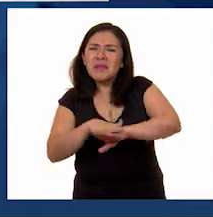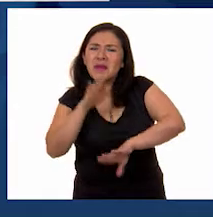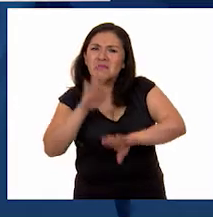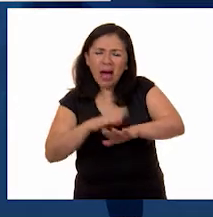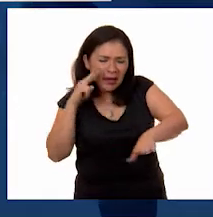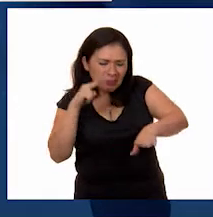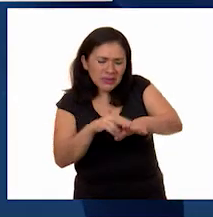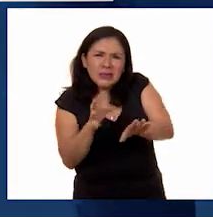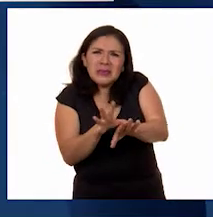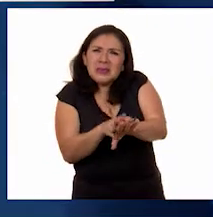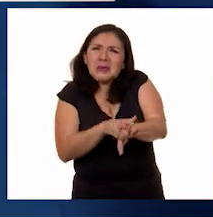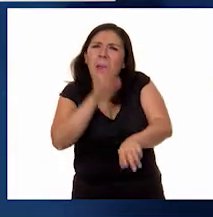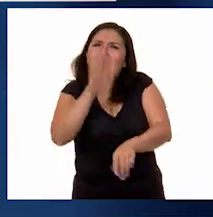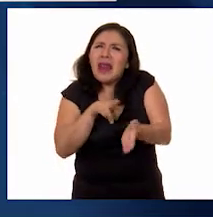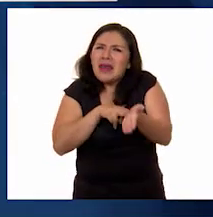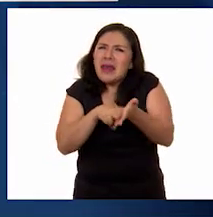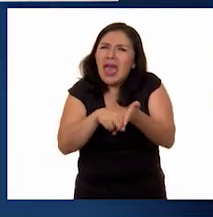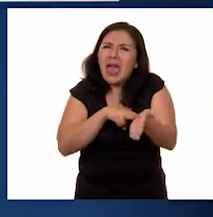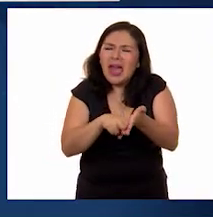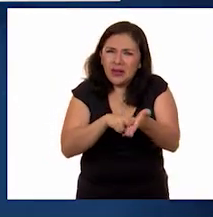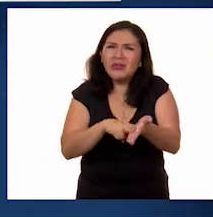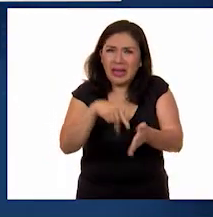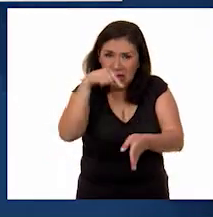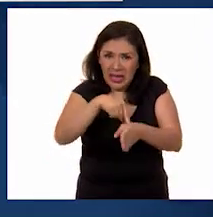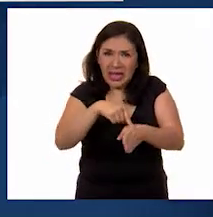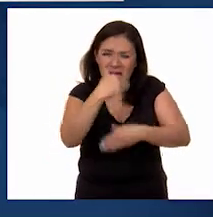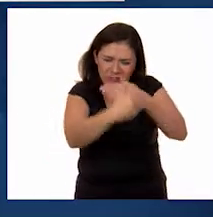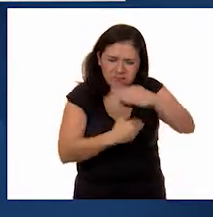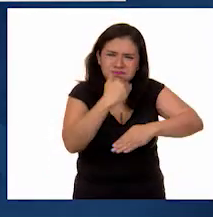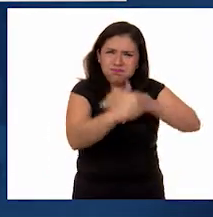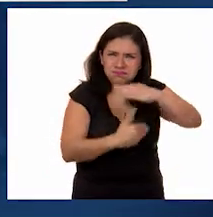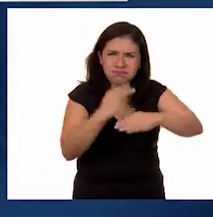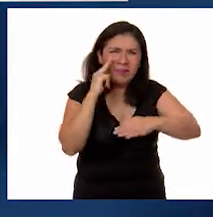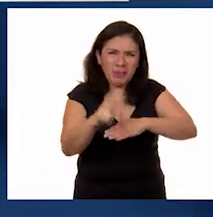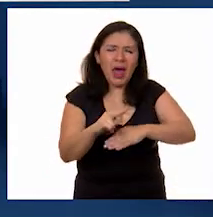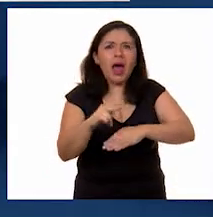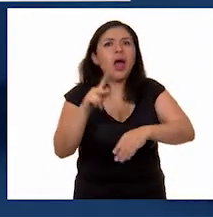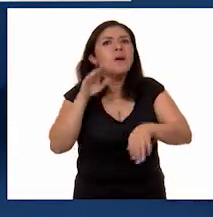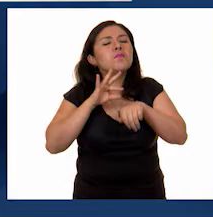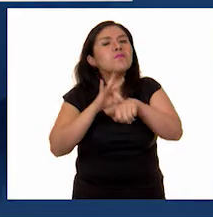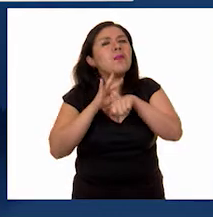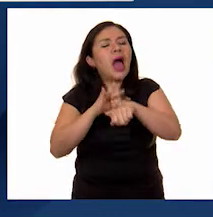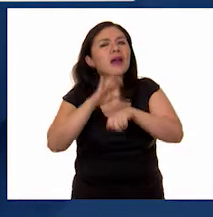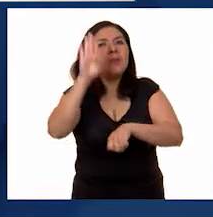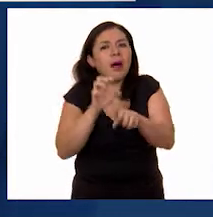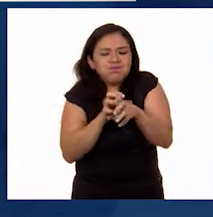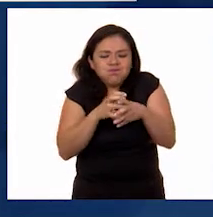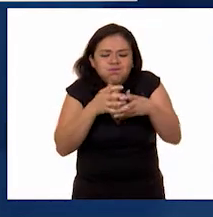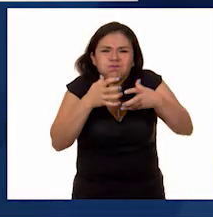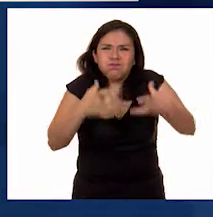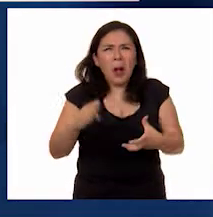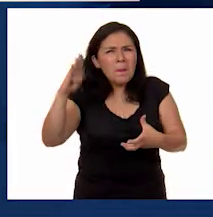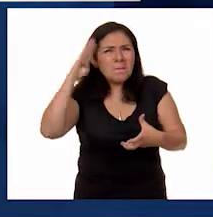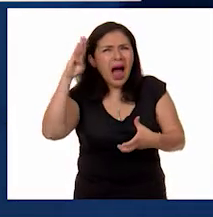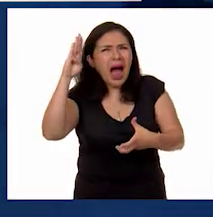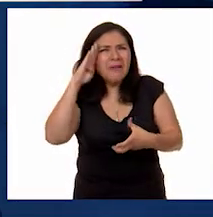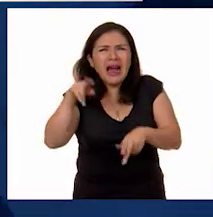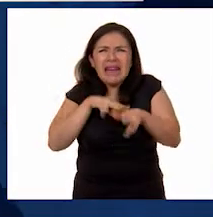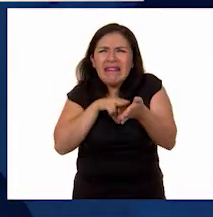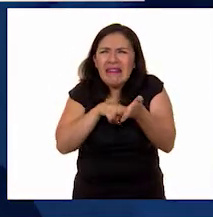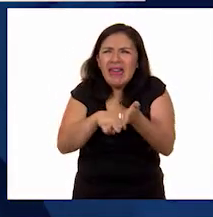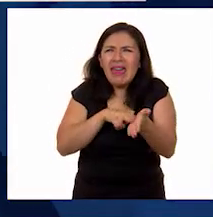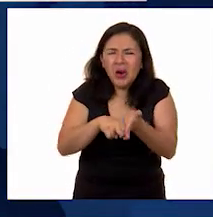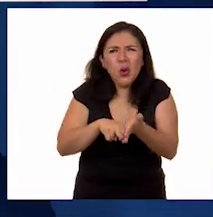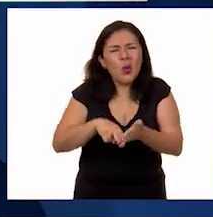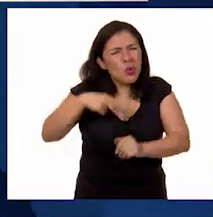lustre gangrenoso. Sobre la honda ligadura del pañuelo, la carne desbordaba como una monstruosa morcilla. Los